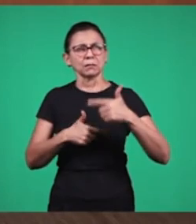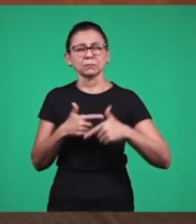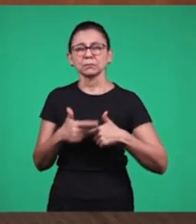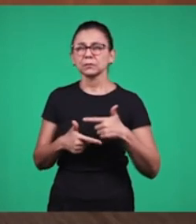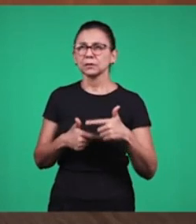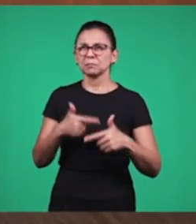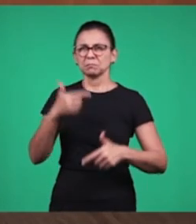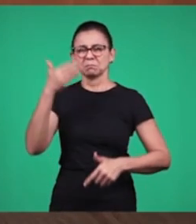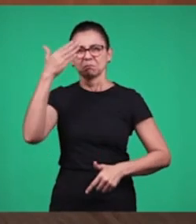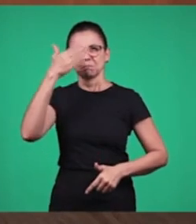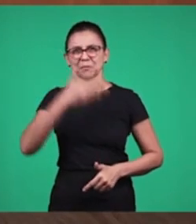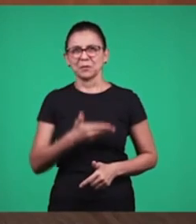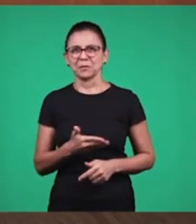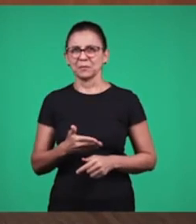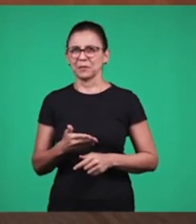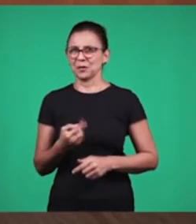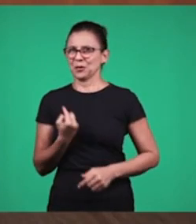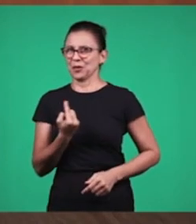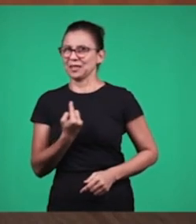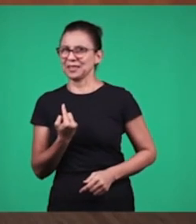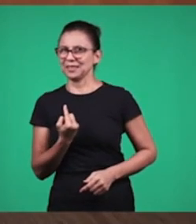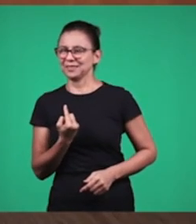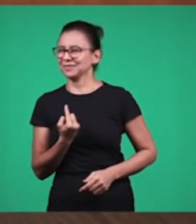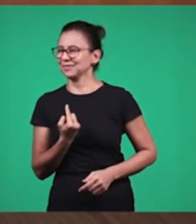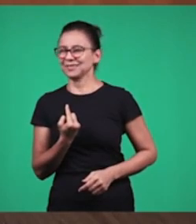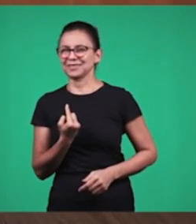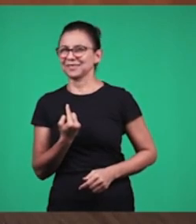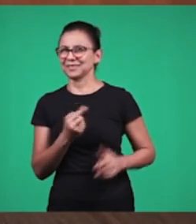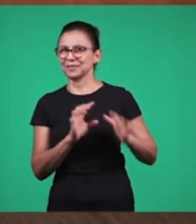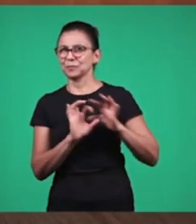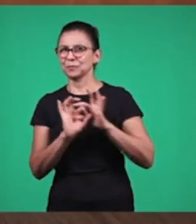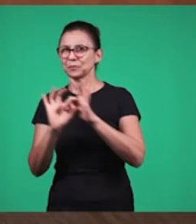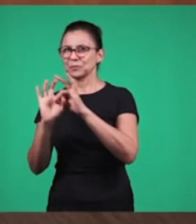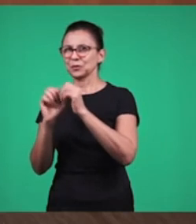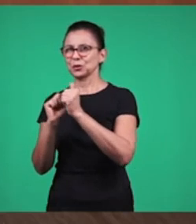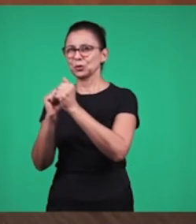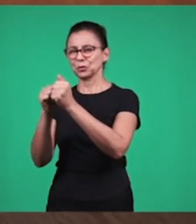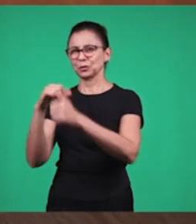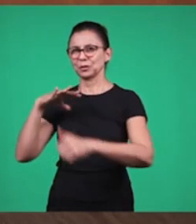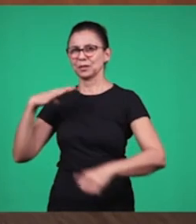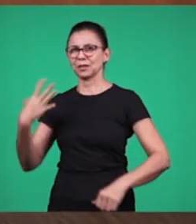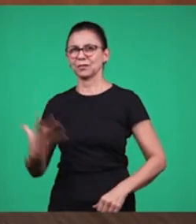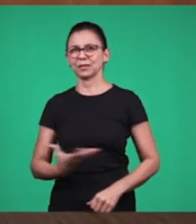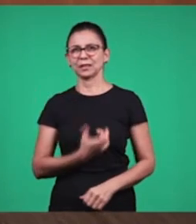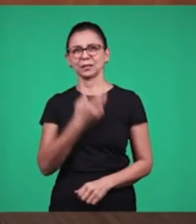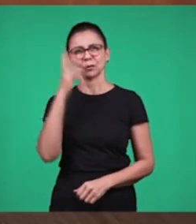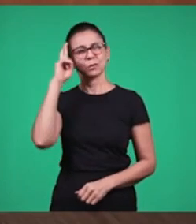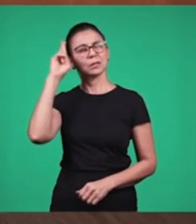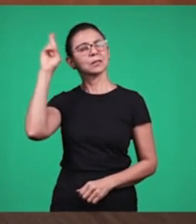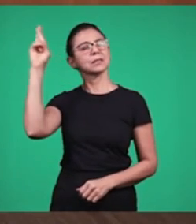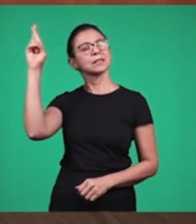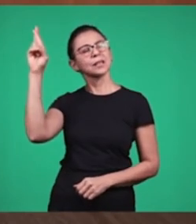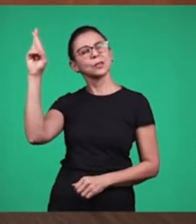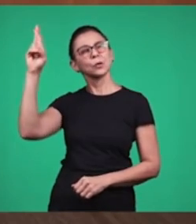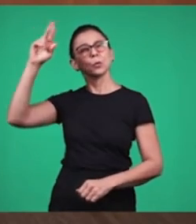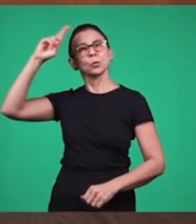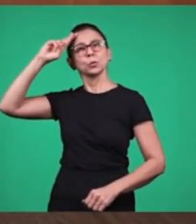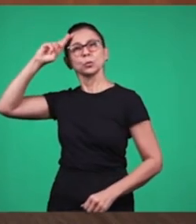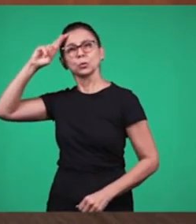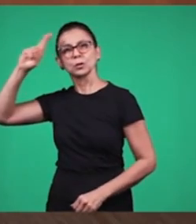Pero no estamos solos. El Salvador, el Señor de los